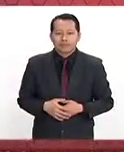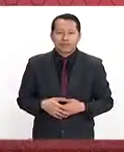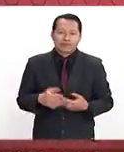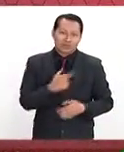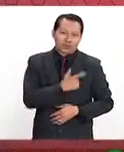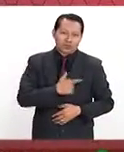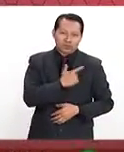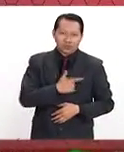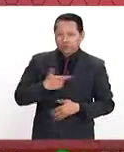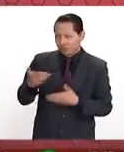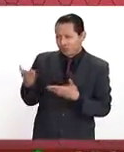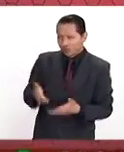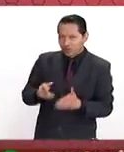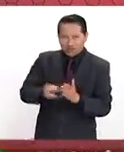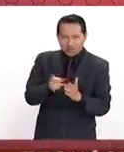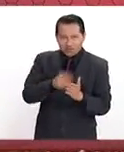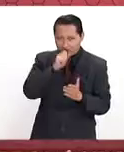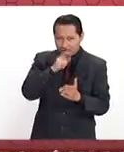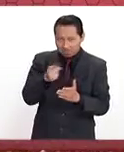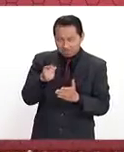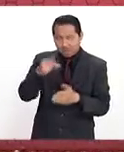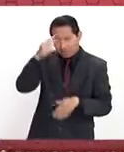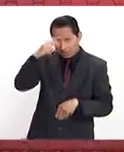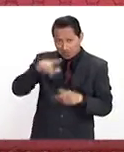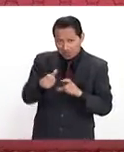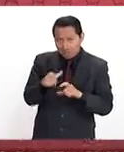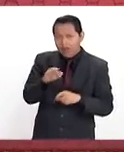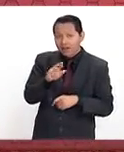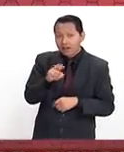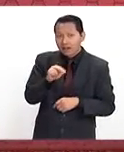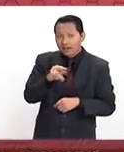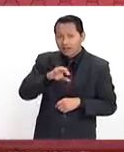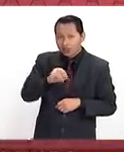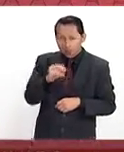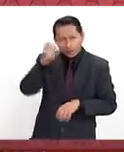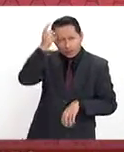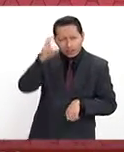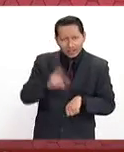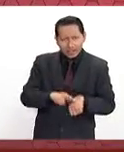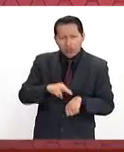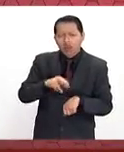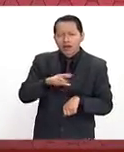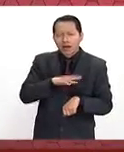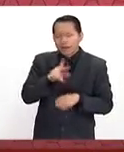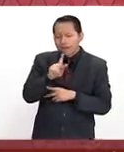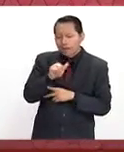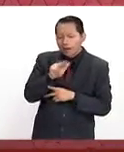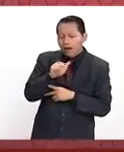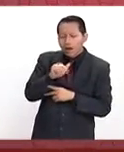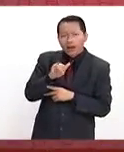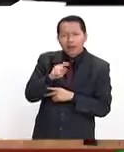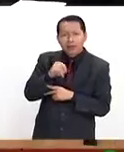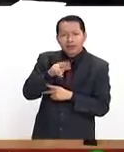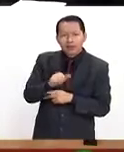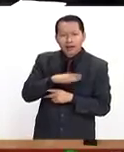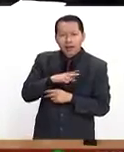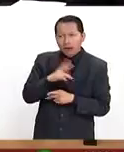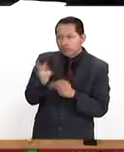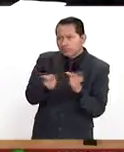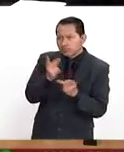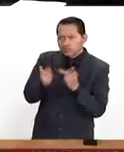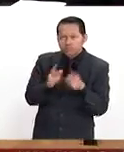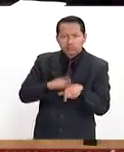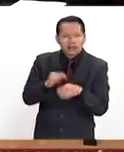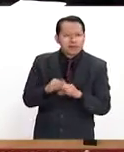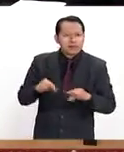Y nos da mucho gusto recibir nuevamente en el Estudio de México al Día a Francisco Abundis, él es director de Parametría, una de las encuestadoras más importantes